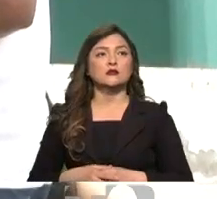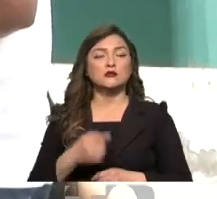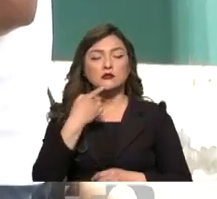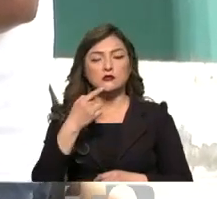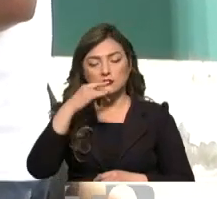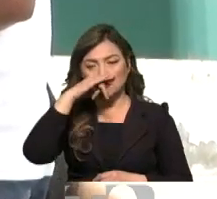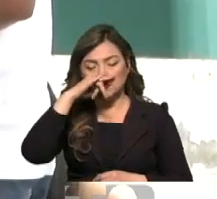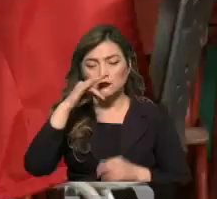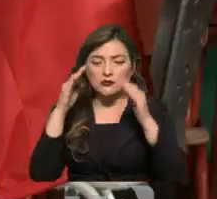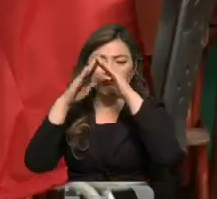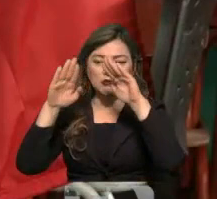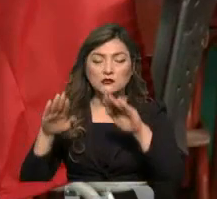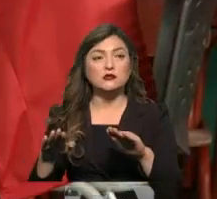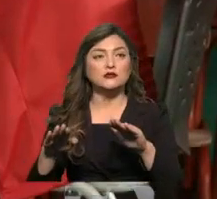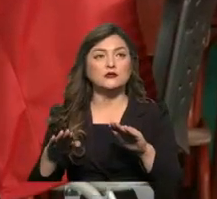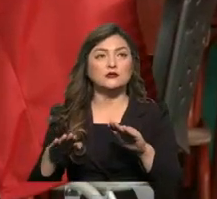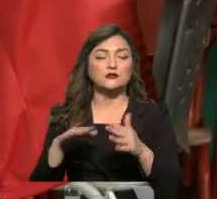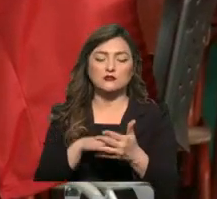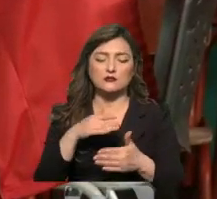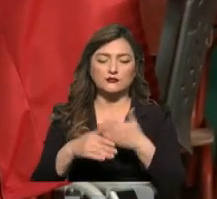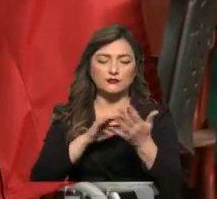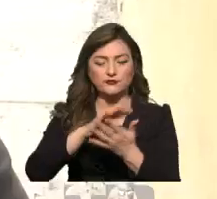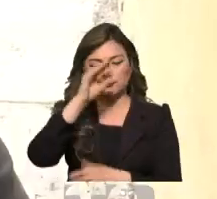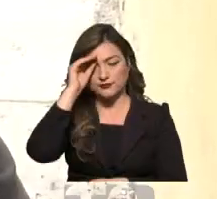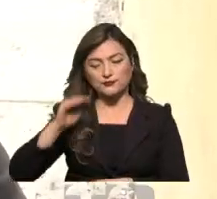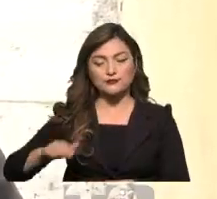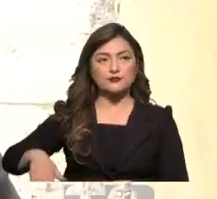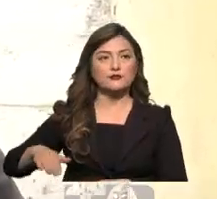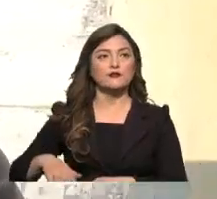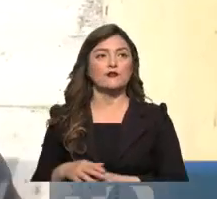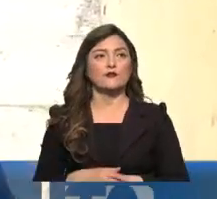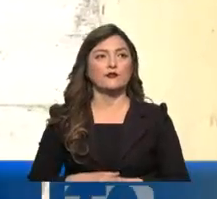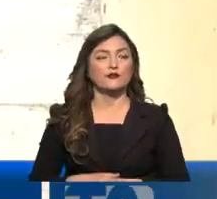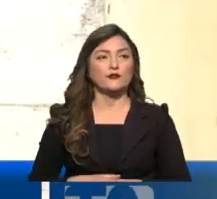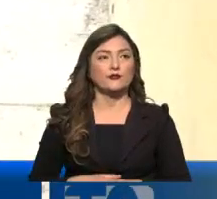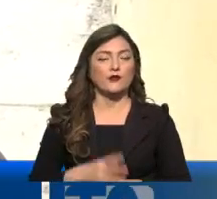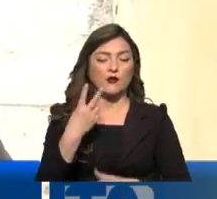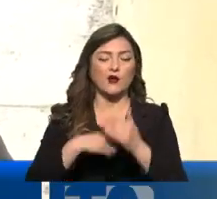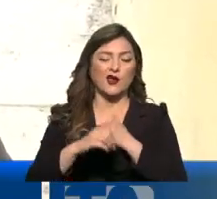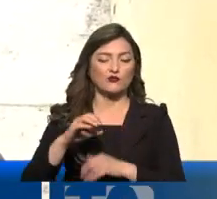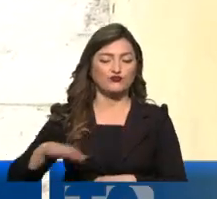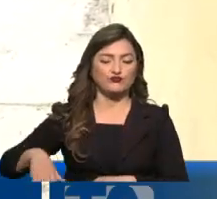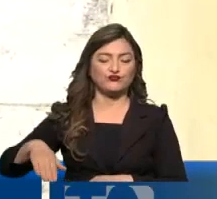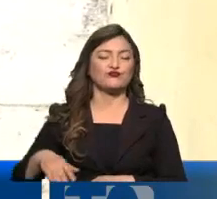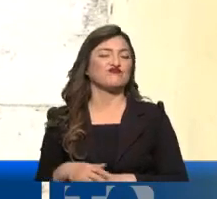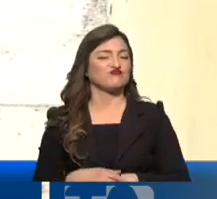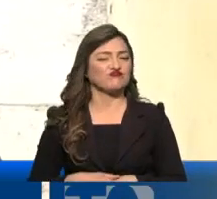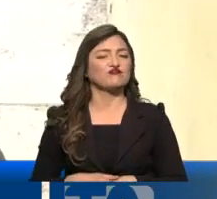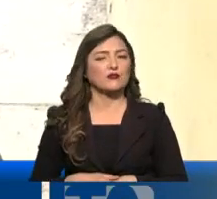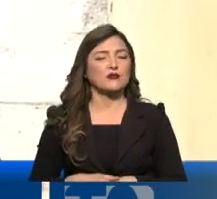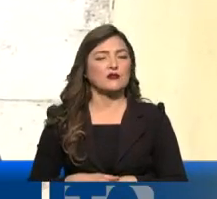que los menores en casa se han retrasado en el proceso educativo. Sí, bastante, bastante. Se han retrasado